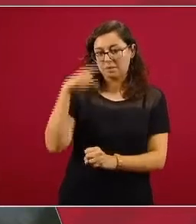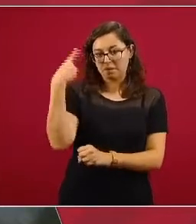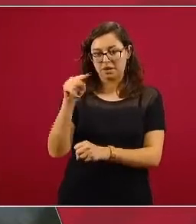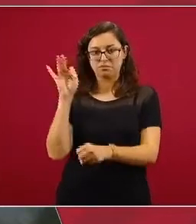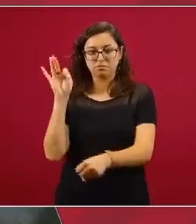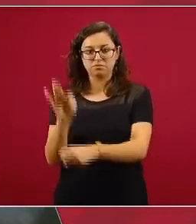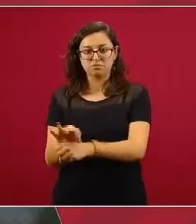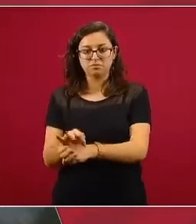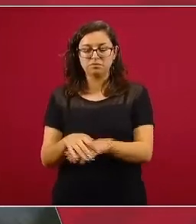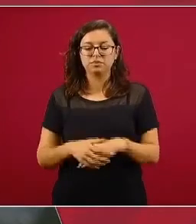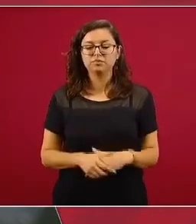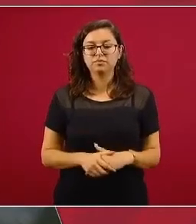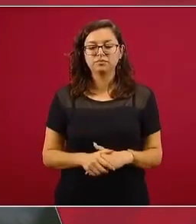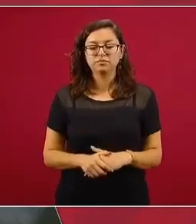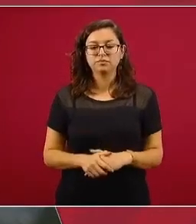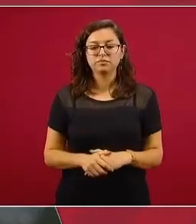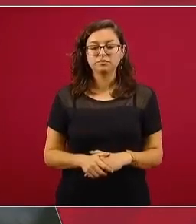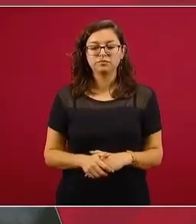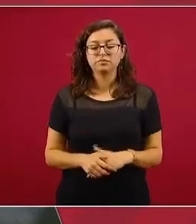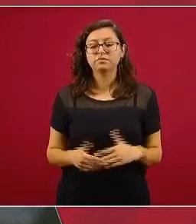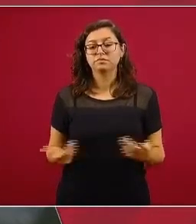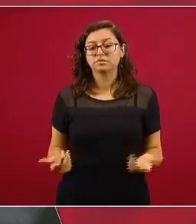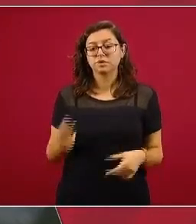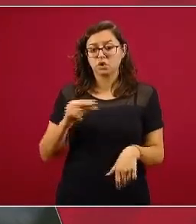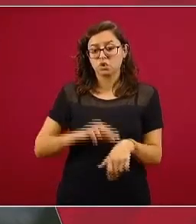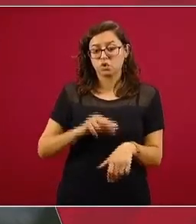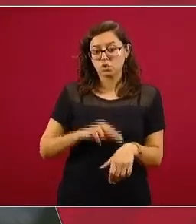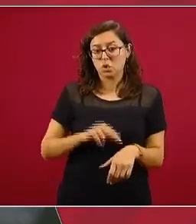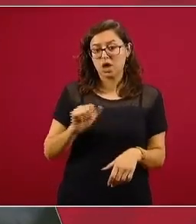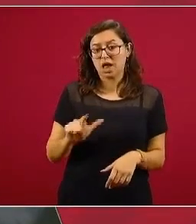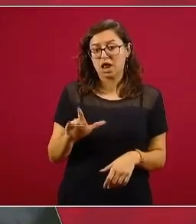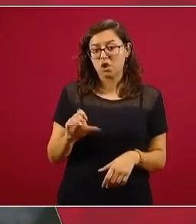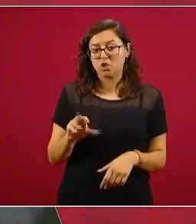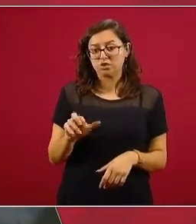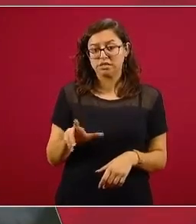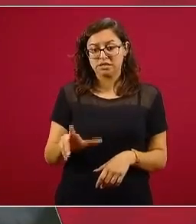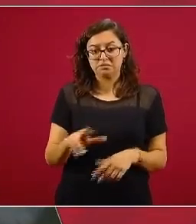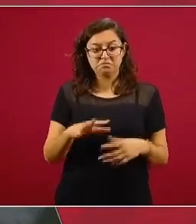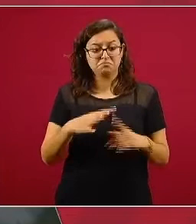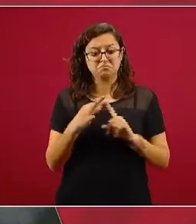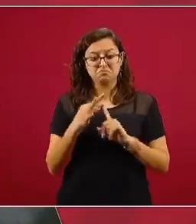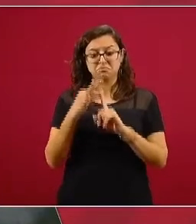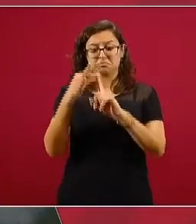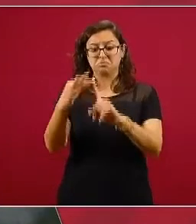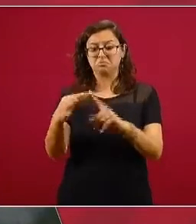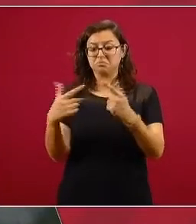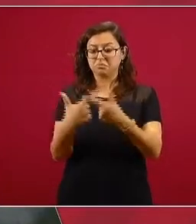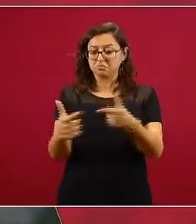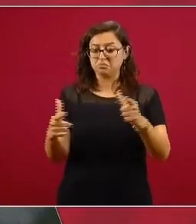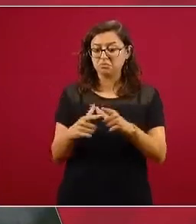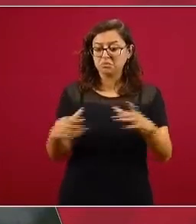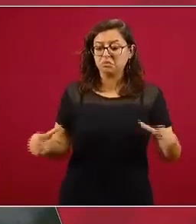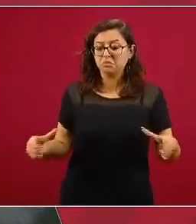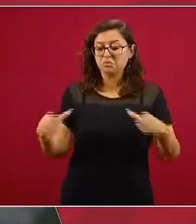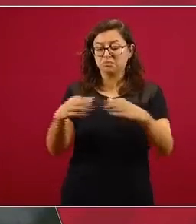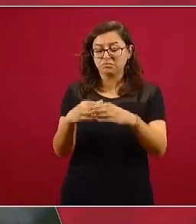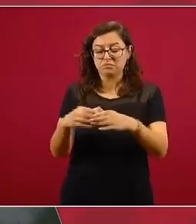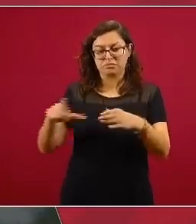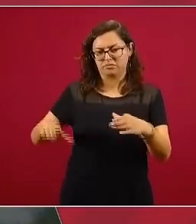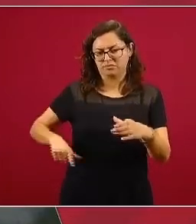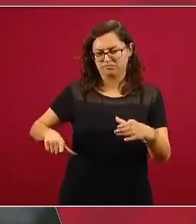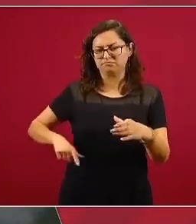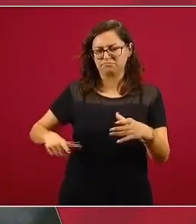riesgos sanitarios. El doctor Alcocer me designó, integramos el grupo, este es un grupo de trabajo